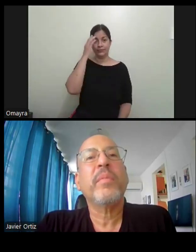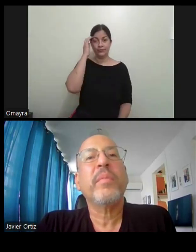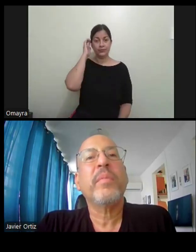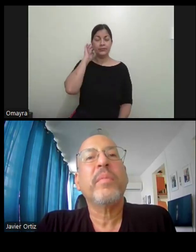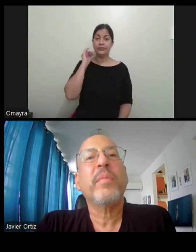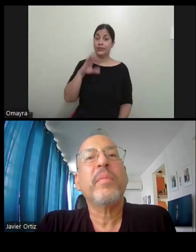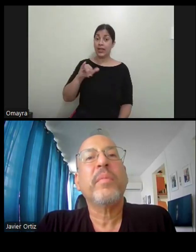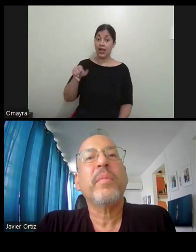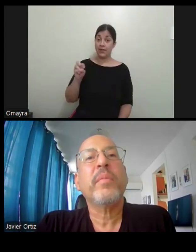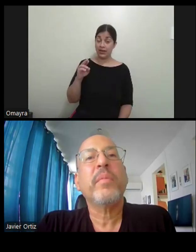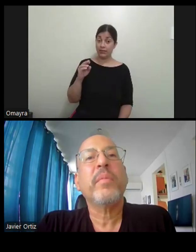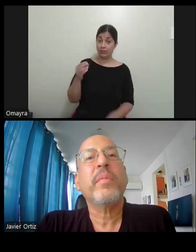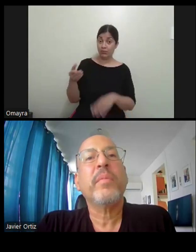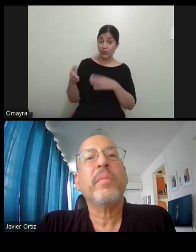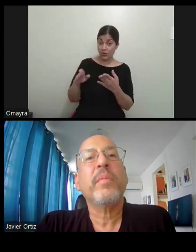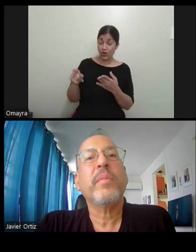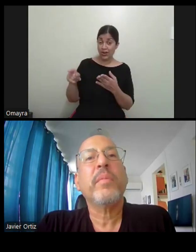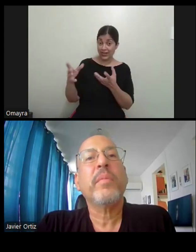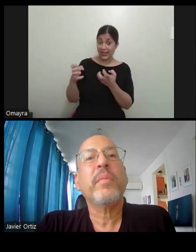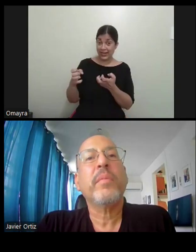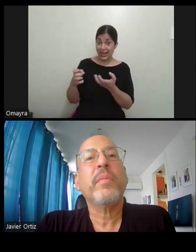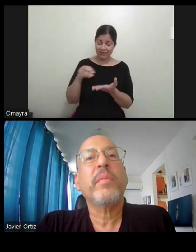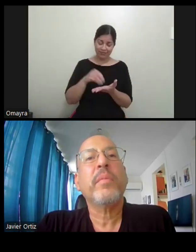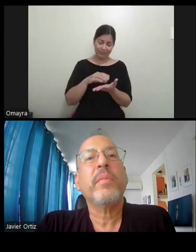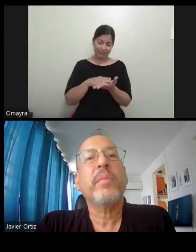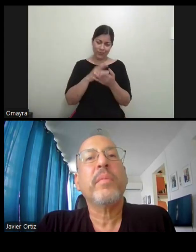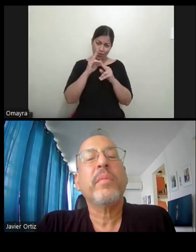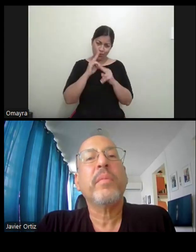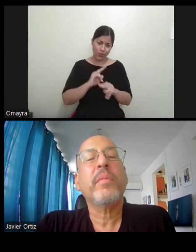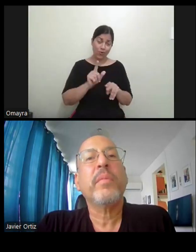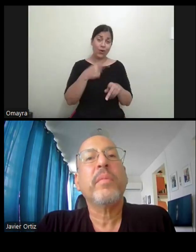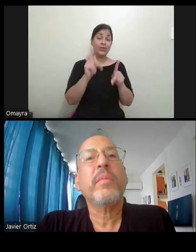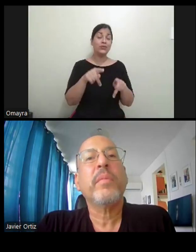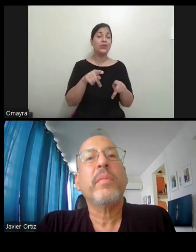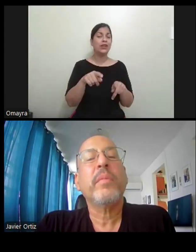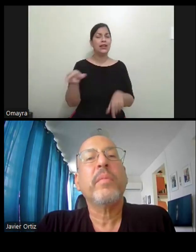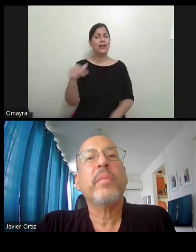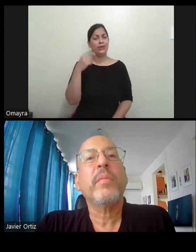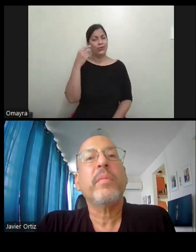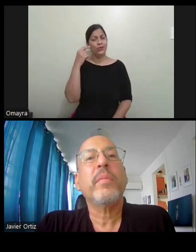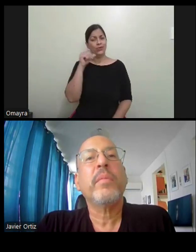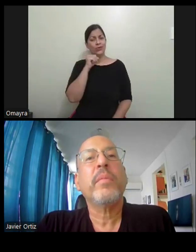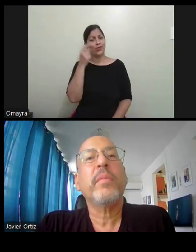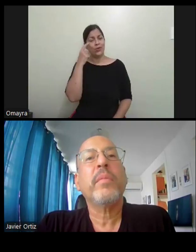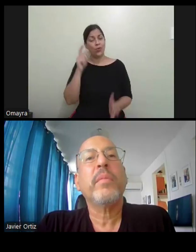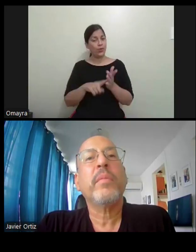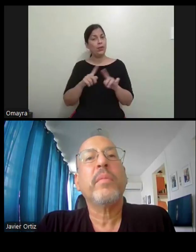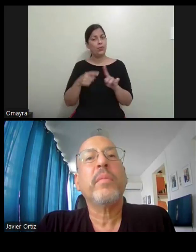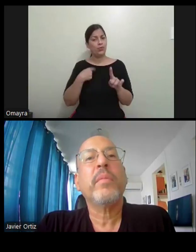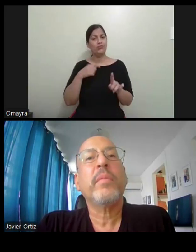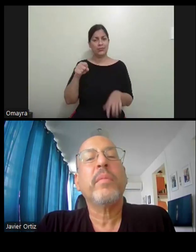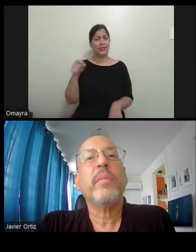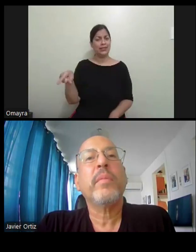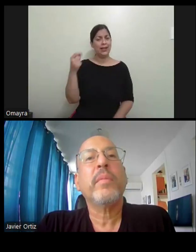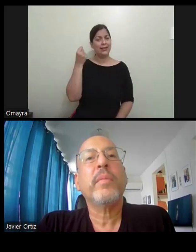Javier murió queriendo editar ese libro. Él no se dio cuenta, pero sí eventualmente lo